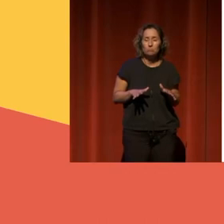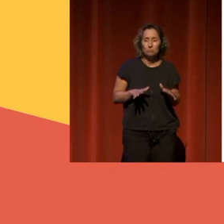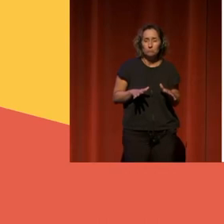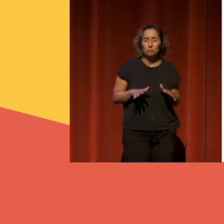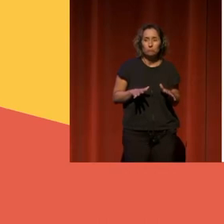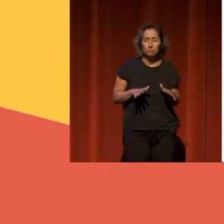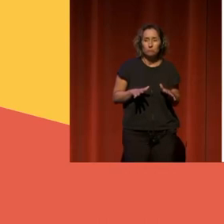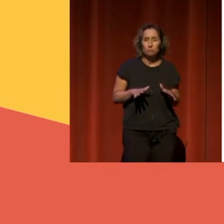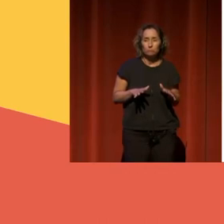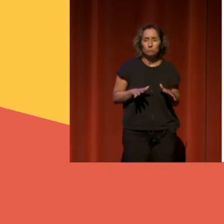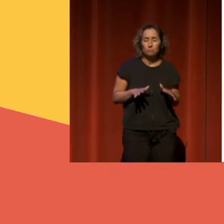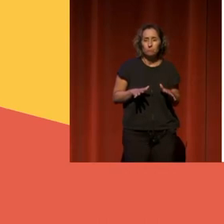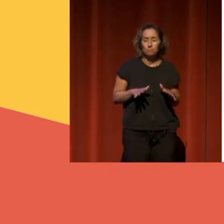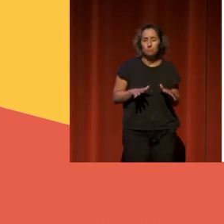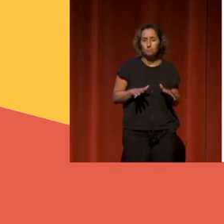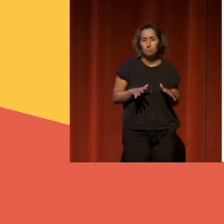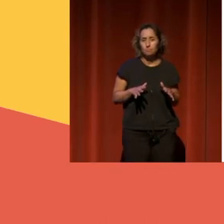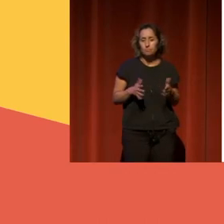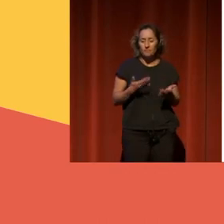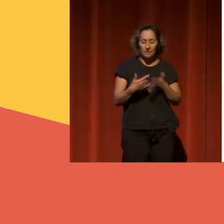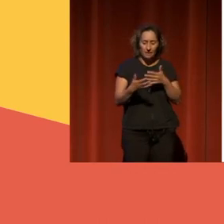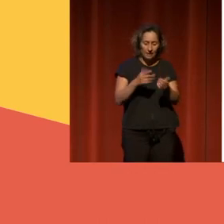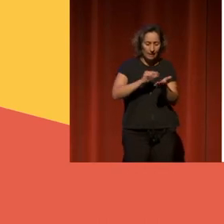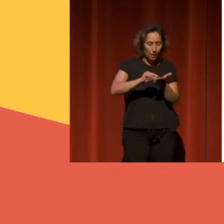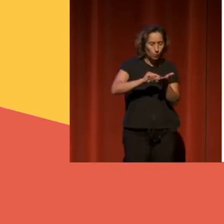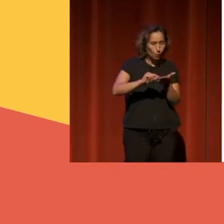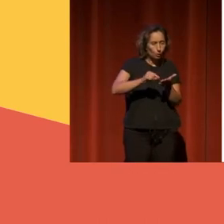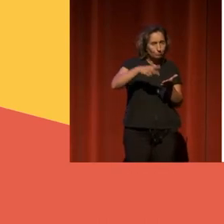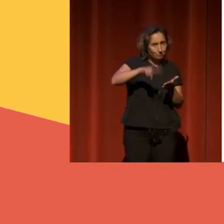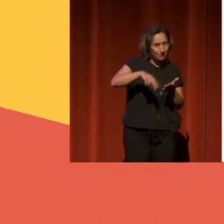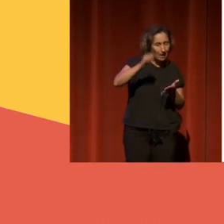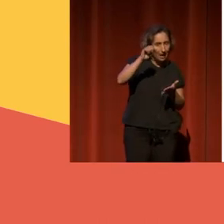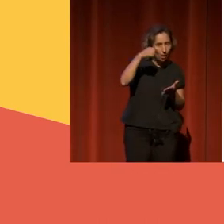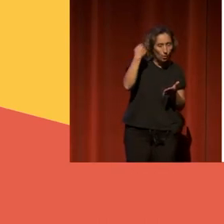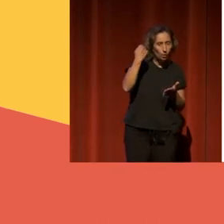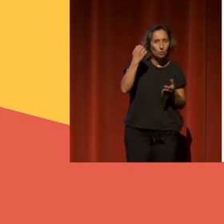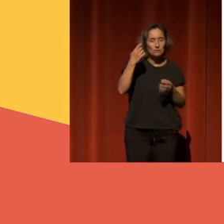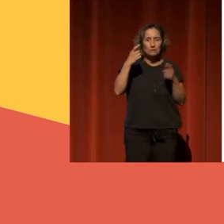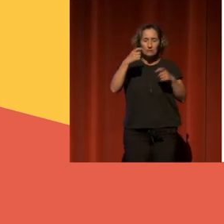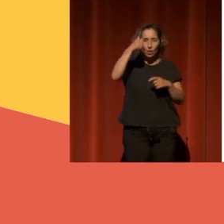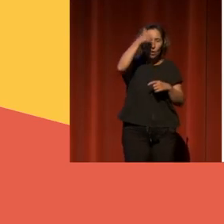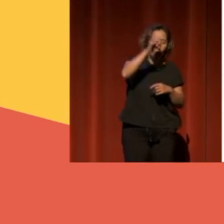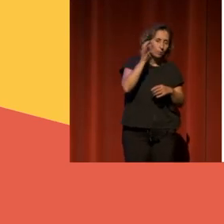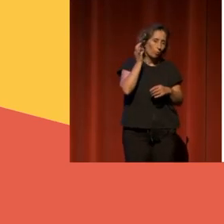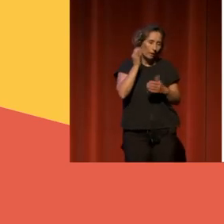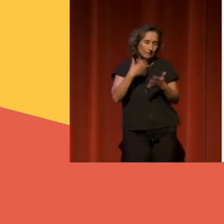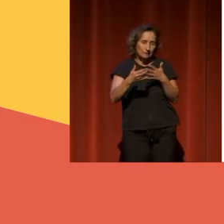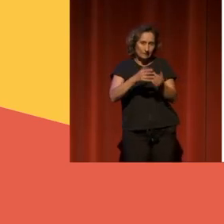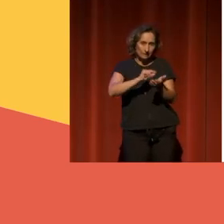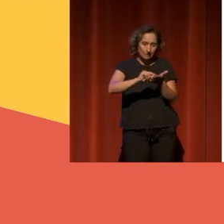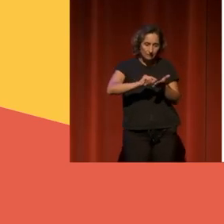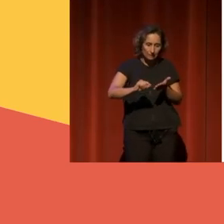sí que se tiene en cuenta que sean autores aragoneses, que haya mujeres y hombres escritoras, que